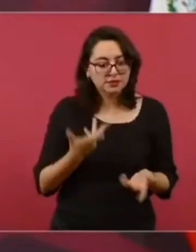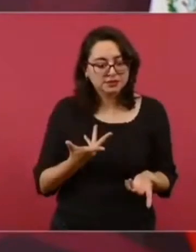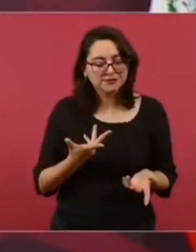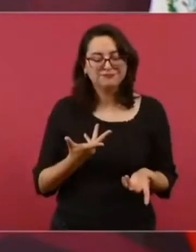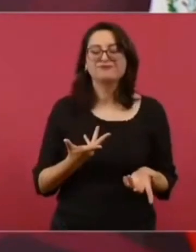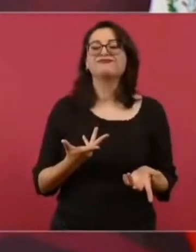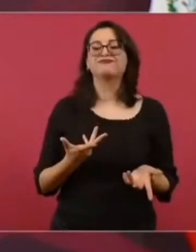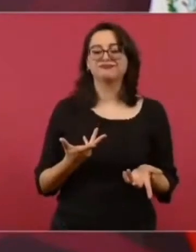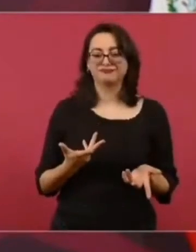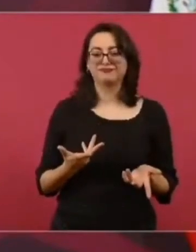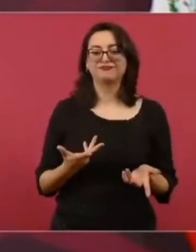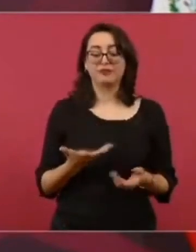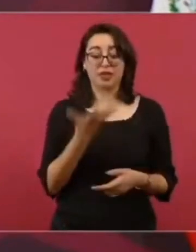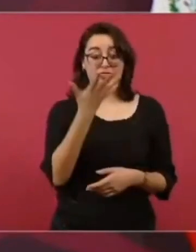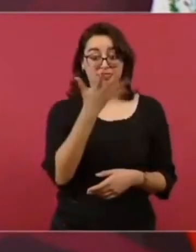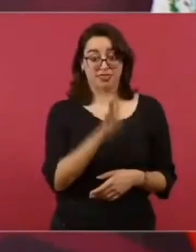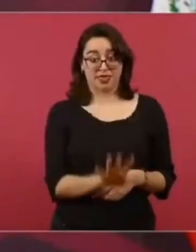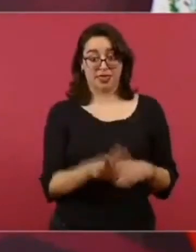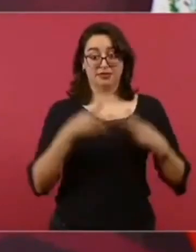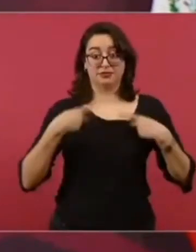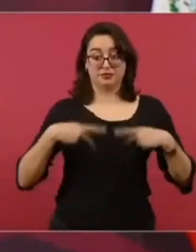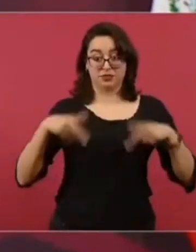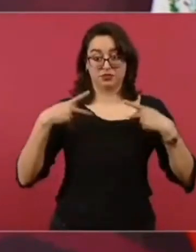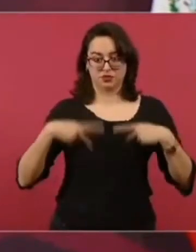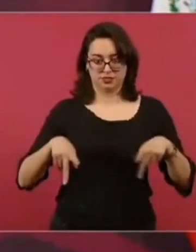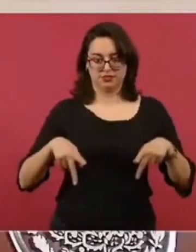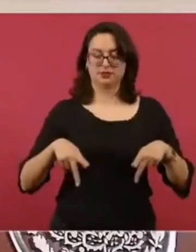casos, 7 de cada 10